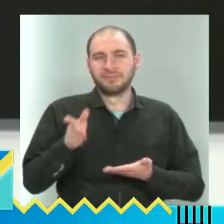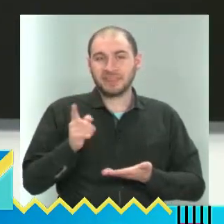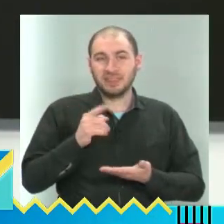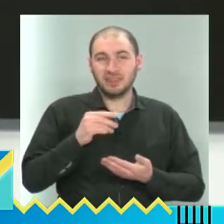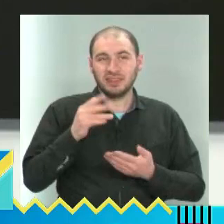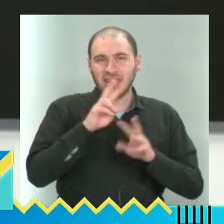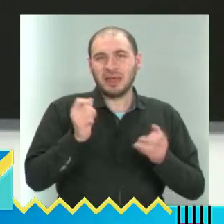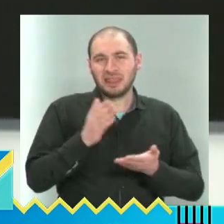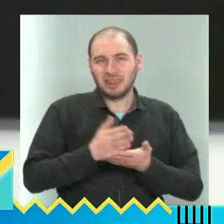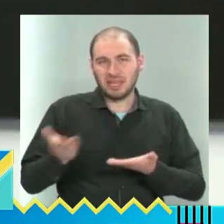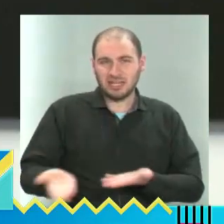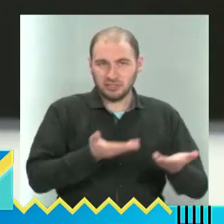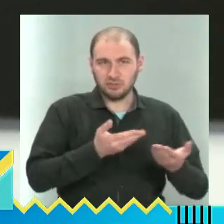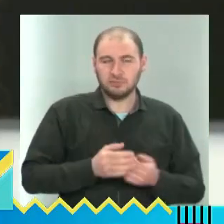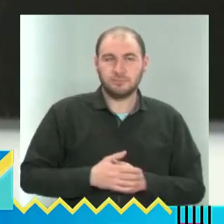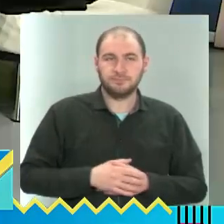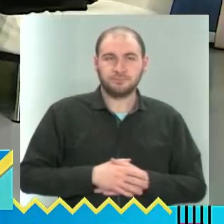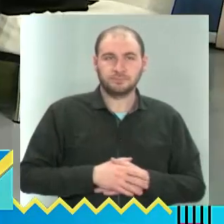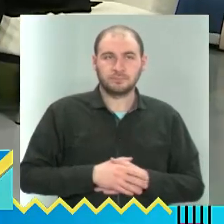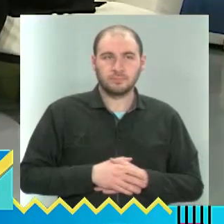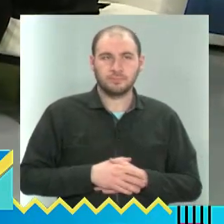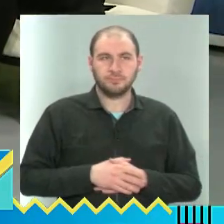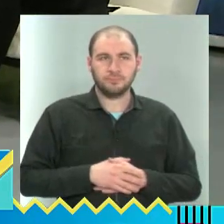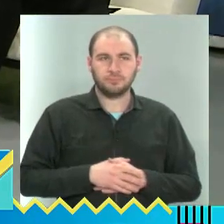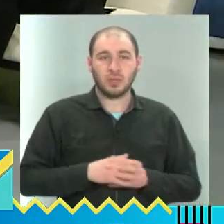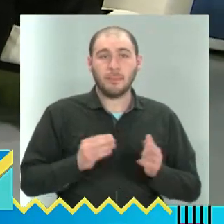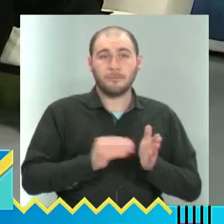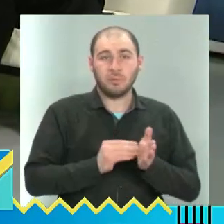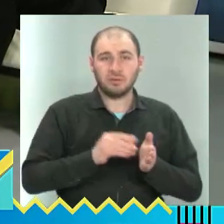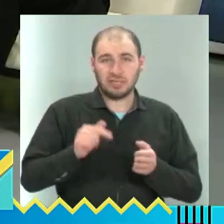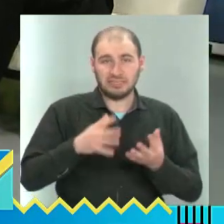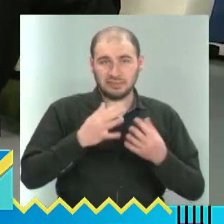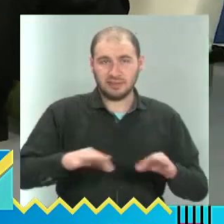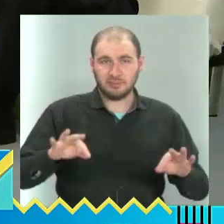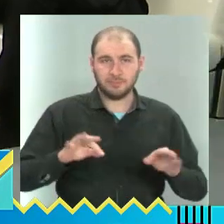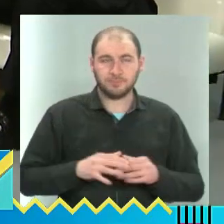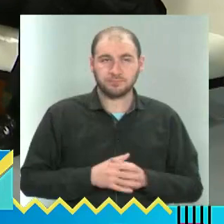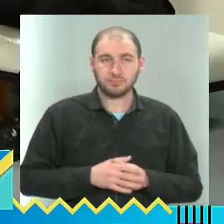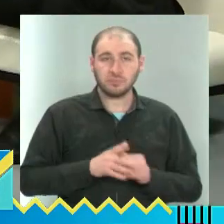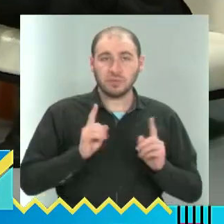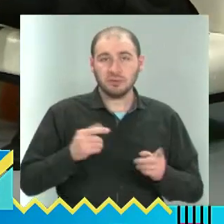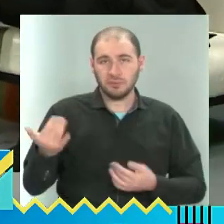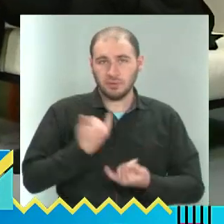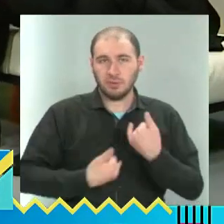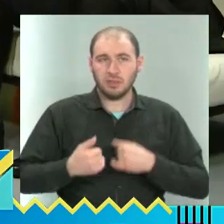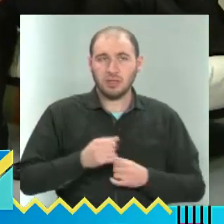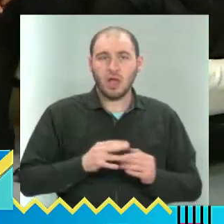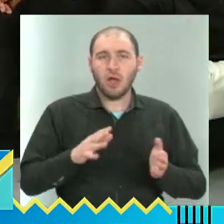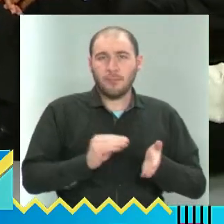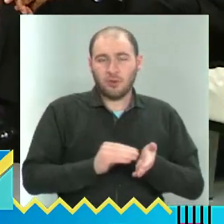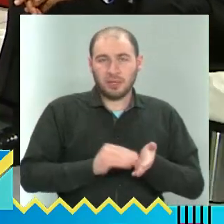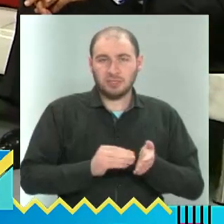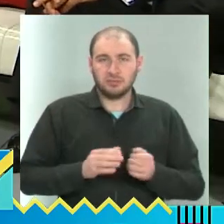haría la parte de restitución de los derechos vulnerados. Ese momento del rescate es como dice el doctor, es en el